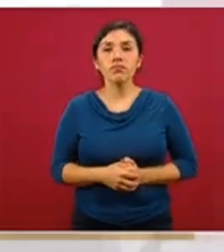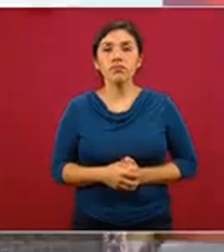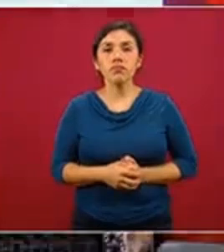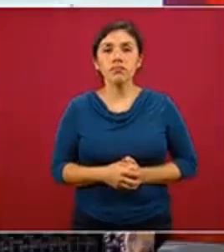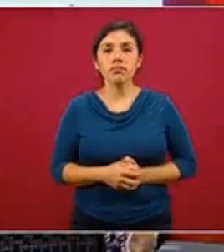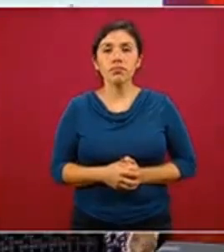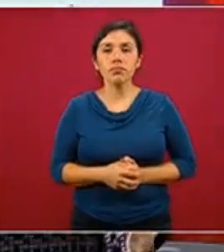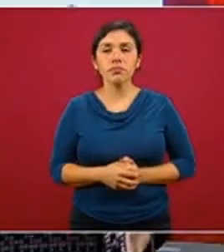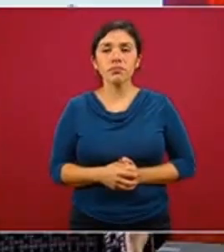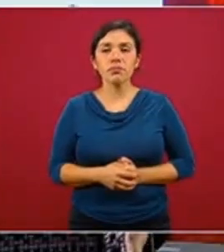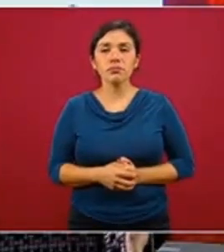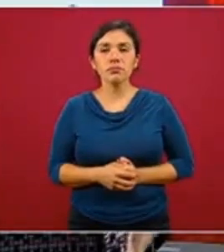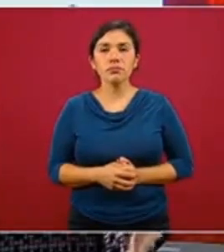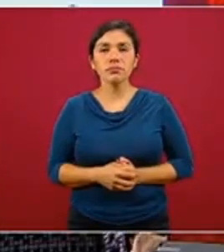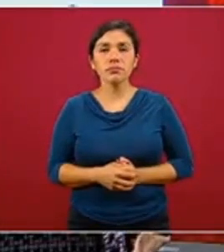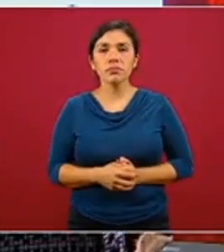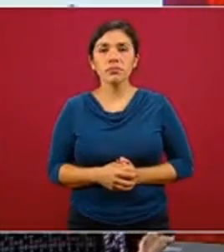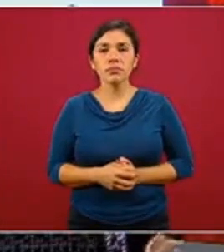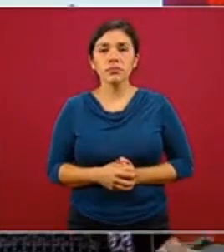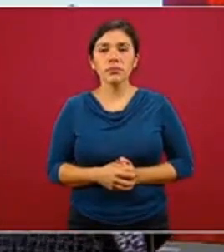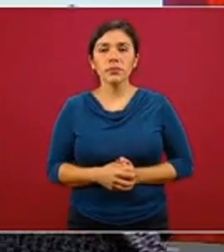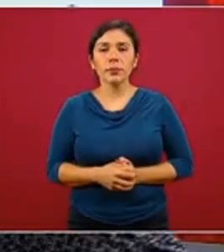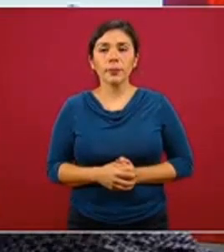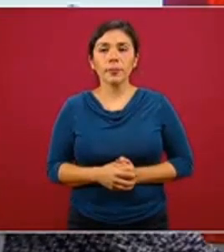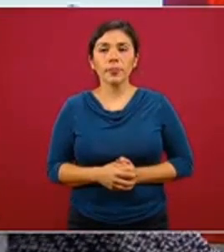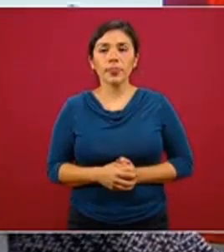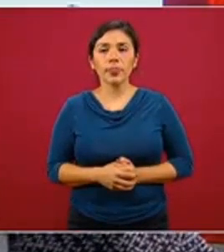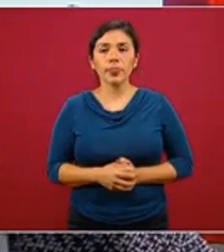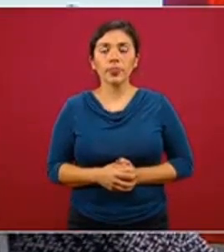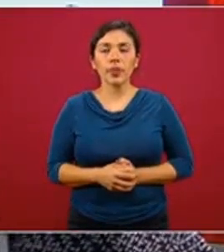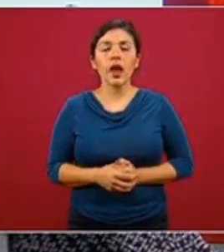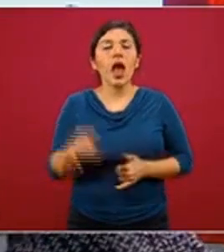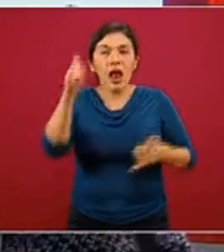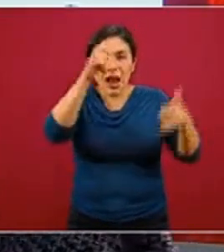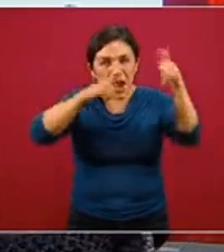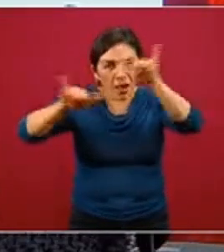la actualización del diagnóstico por laboratorio.